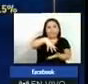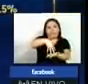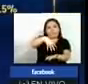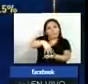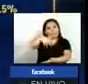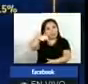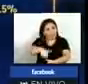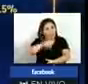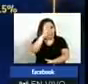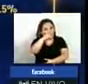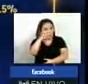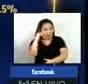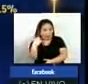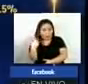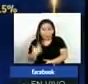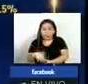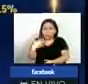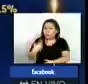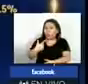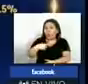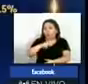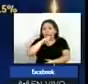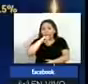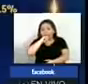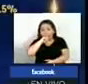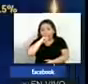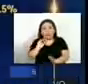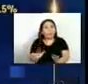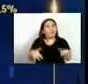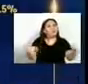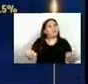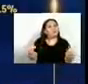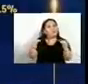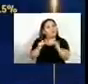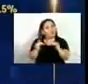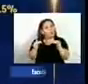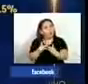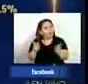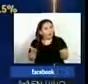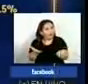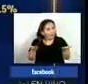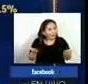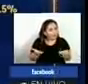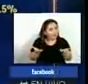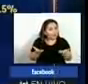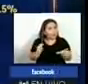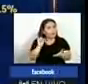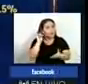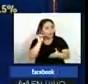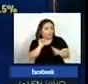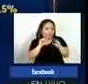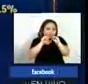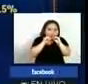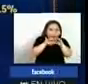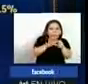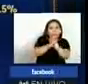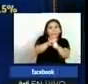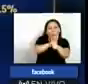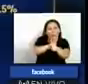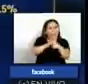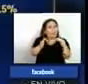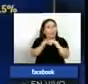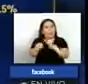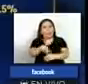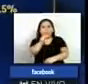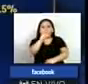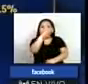estaría en condiciones de pobreza. Efectos similares se han causado, ha causado este virus en países